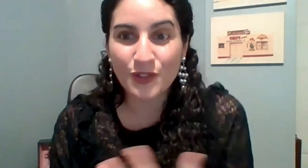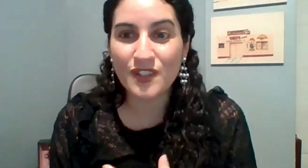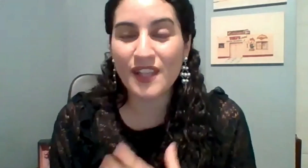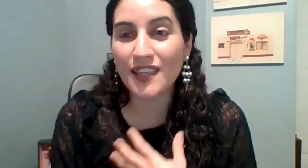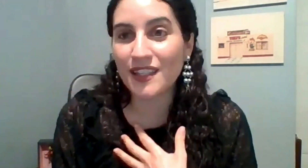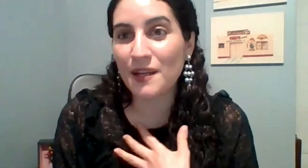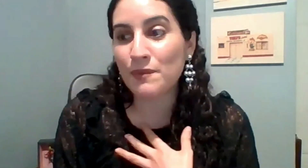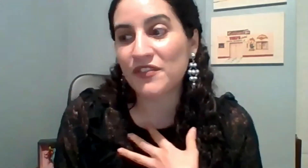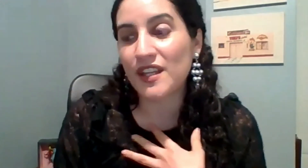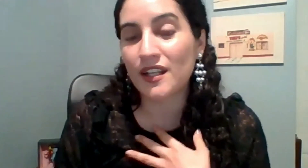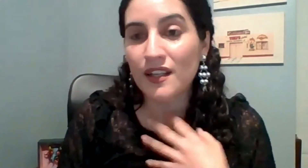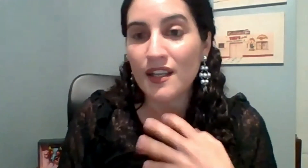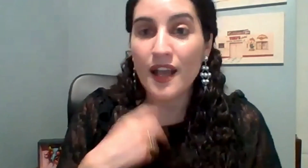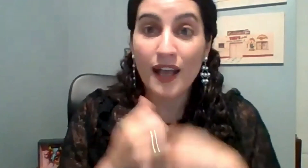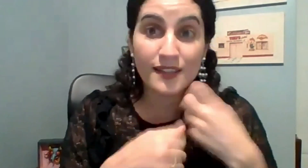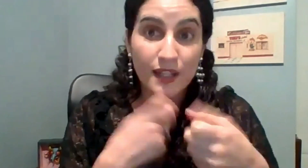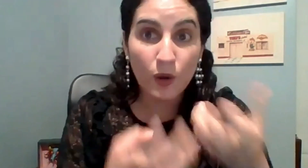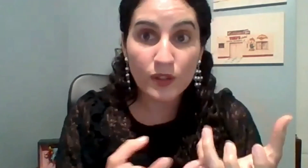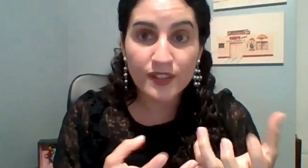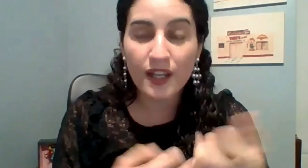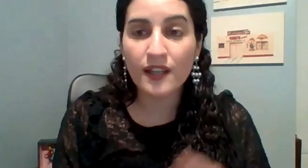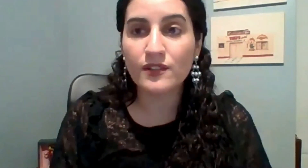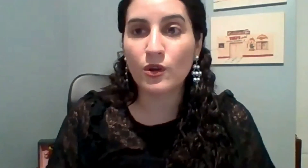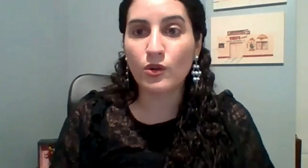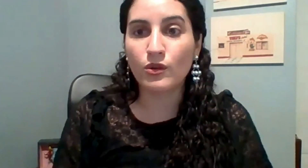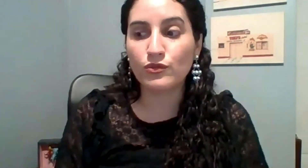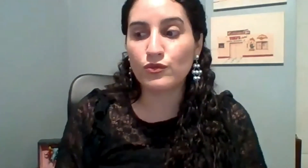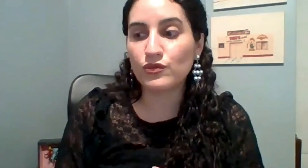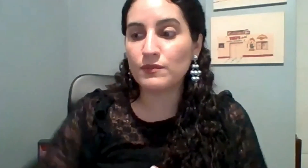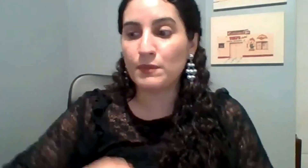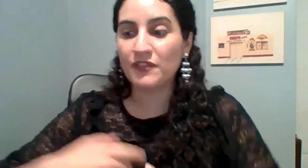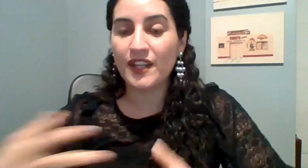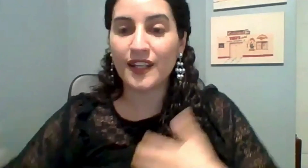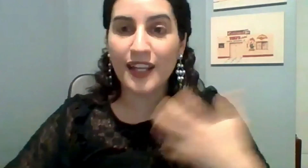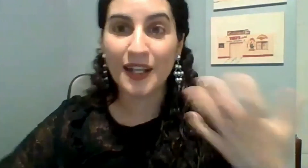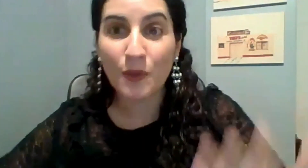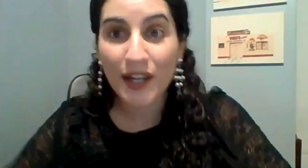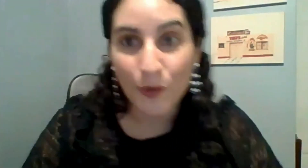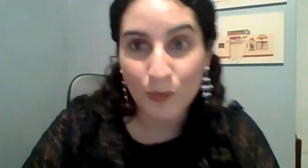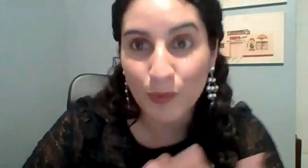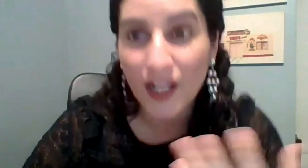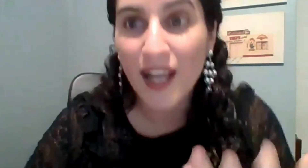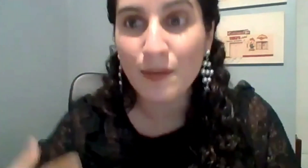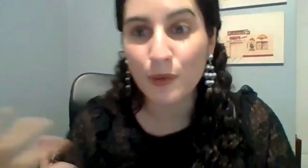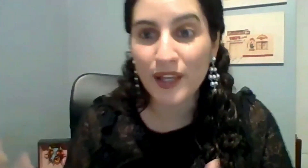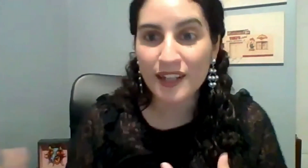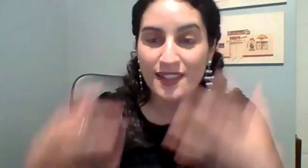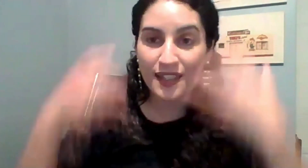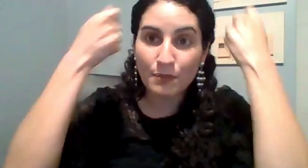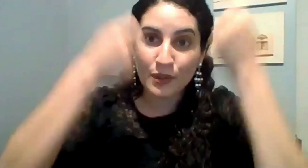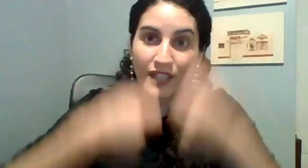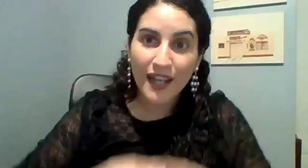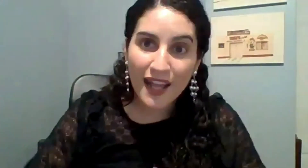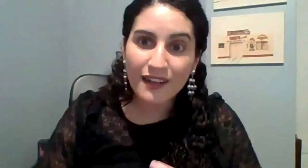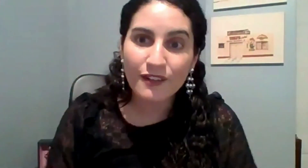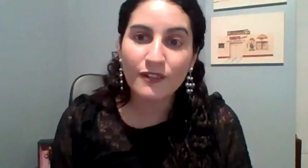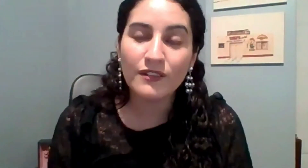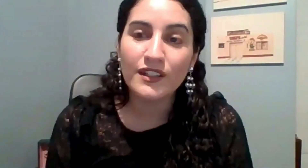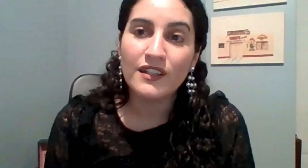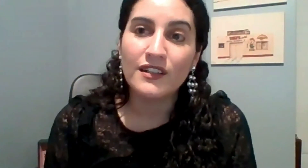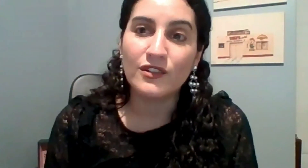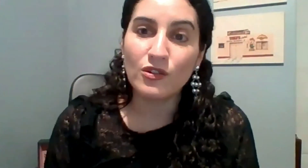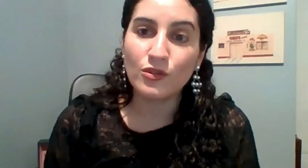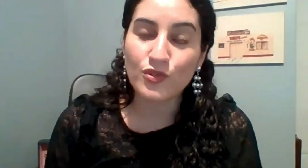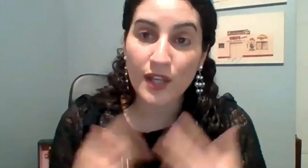¿no? Entonces hay quienes prefieren hacer cosas o prefieren el lenguaje corporal, moverse, portar